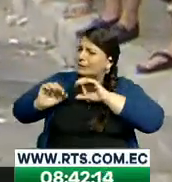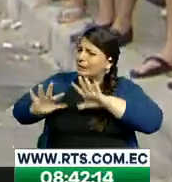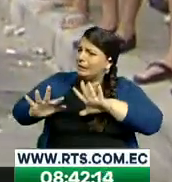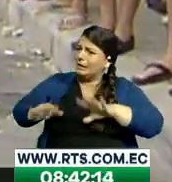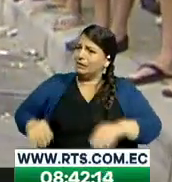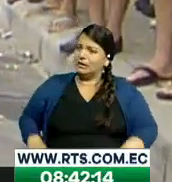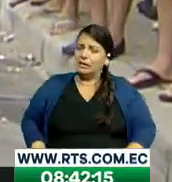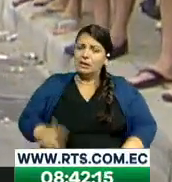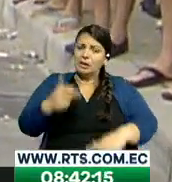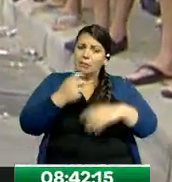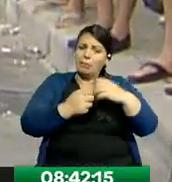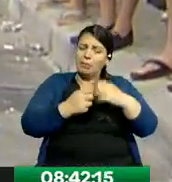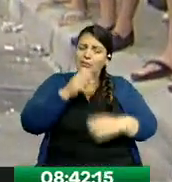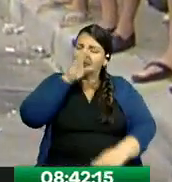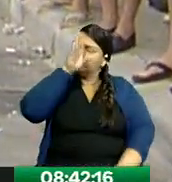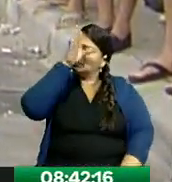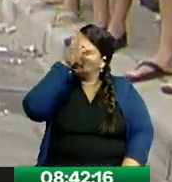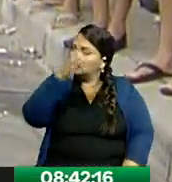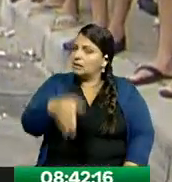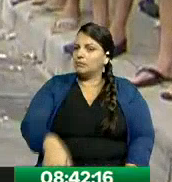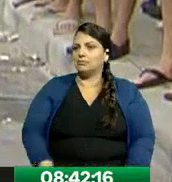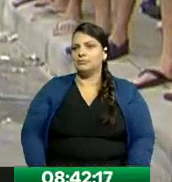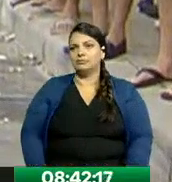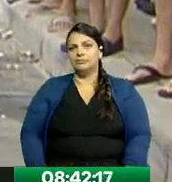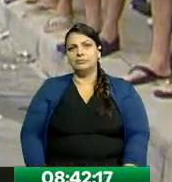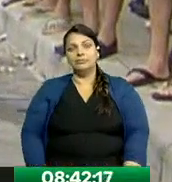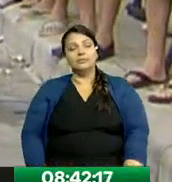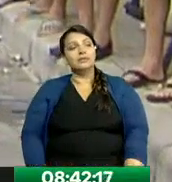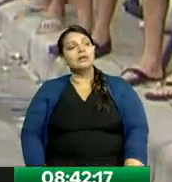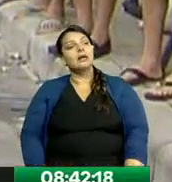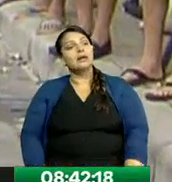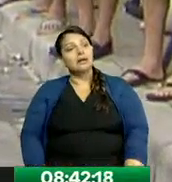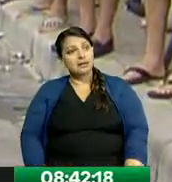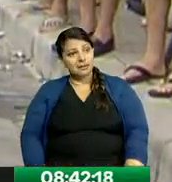Siempre. O sea, en diciembre se hace más grave el problema.